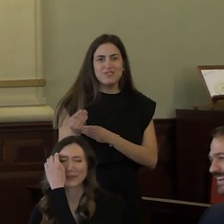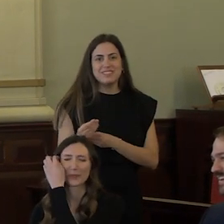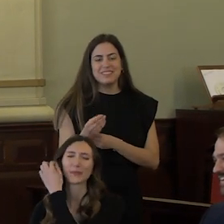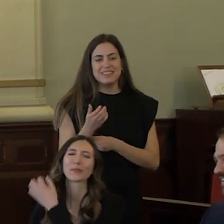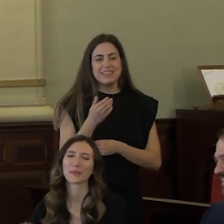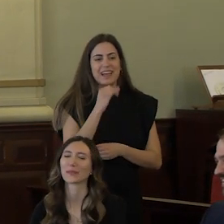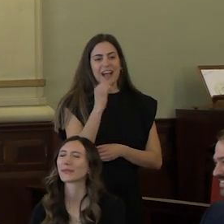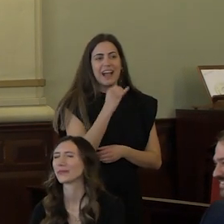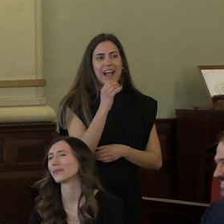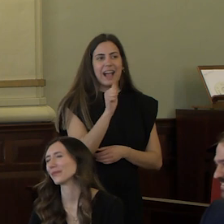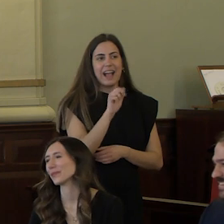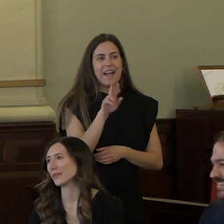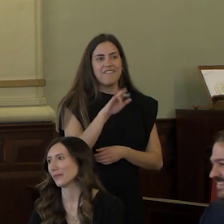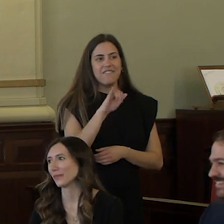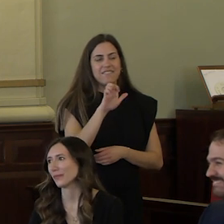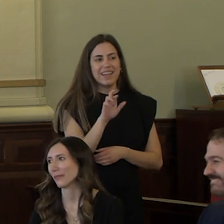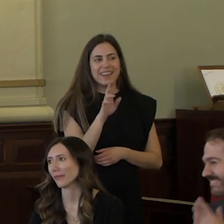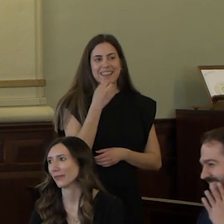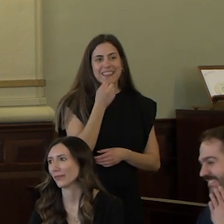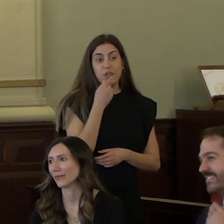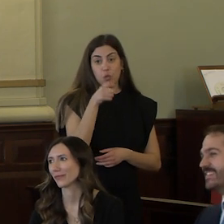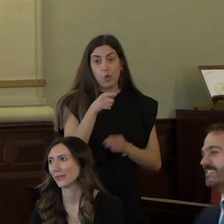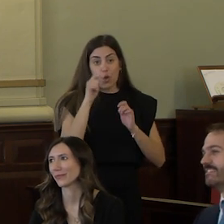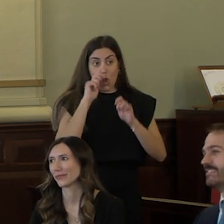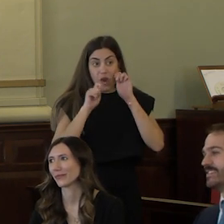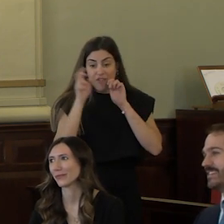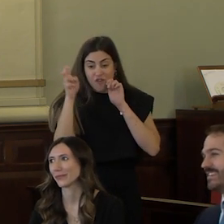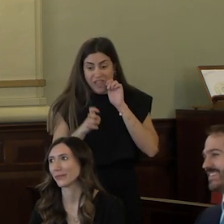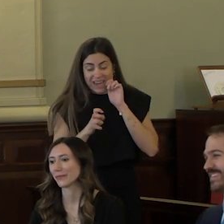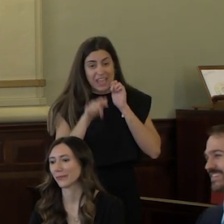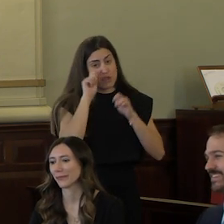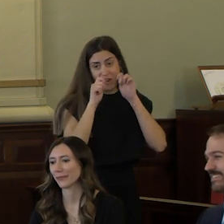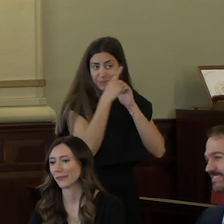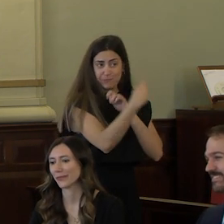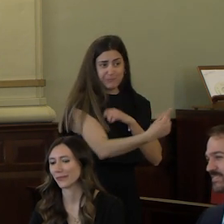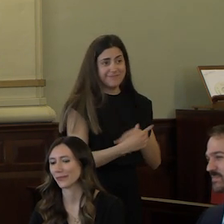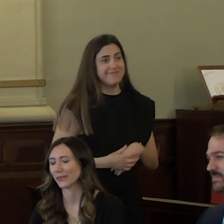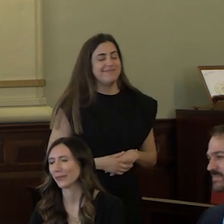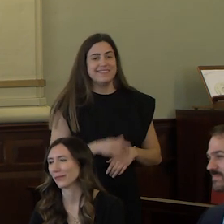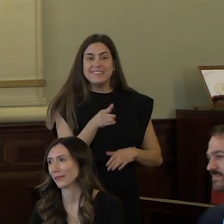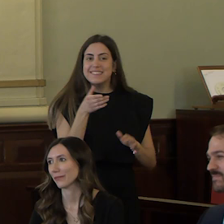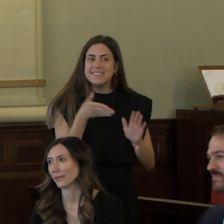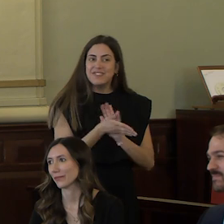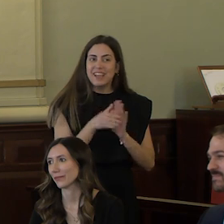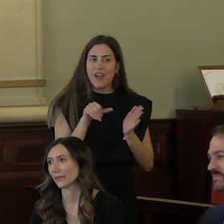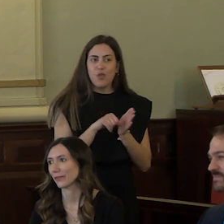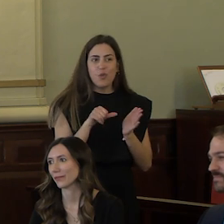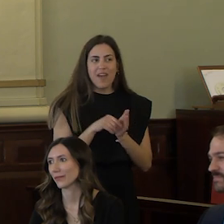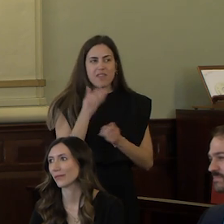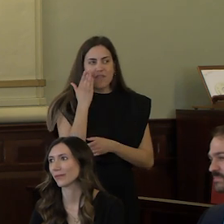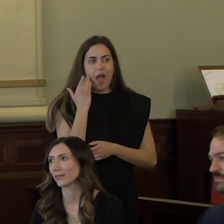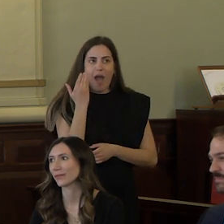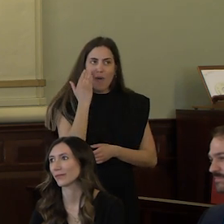diga Javier, aquí se llega llorando y se va llorando. O sea, que es una ciudad tan